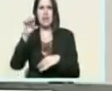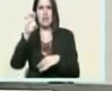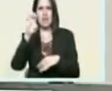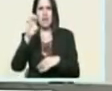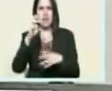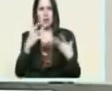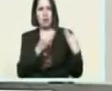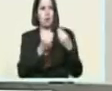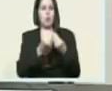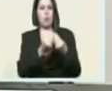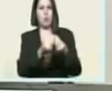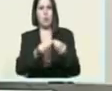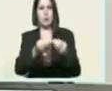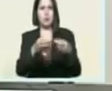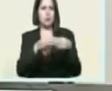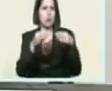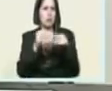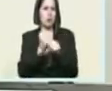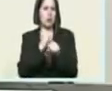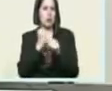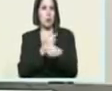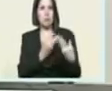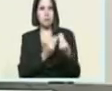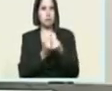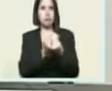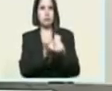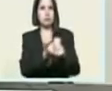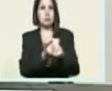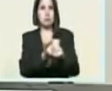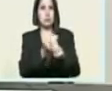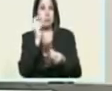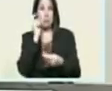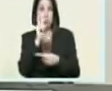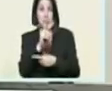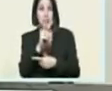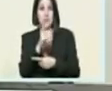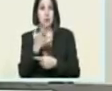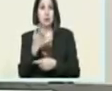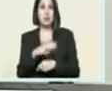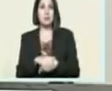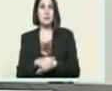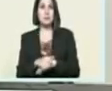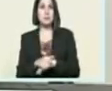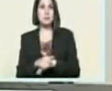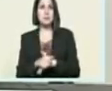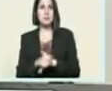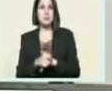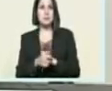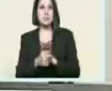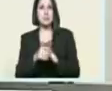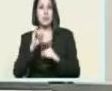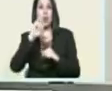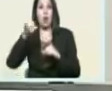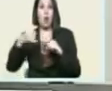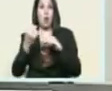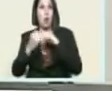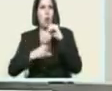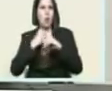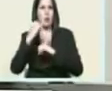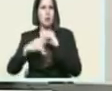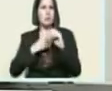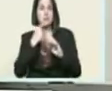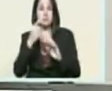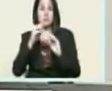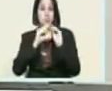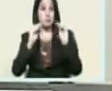Ahí iba todo su equipo al lado de él, ¿verdad? Estábamos viéndolo por televisión. Jorge Rodríguez. Y hizo